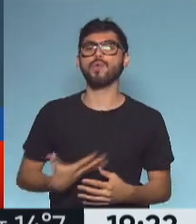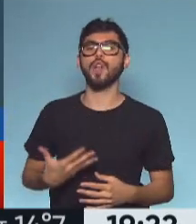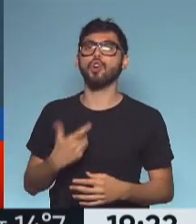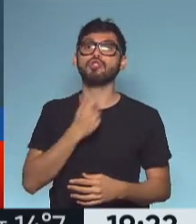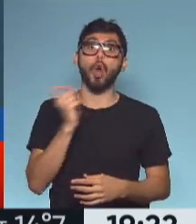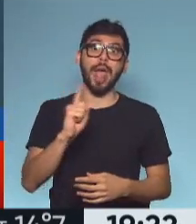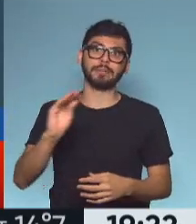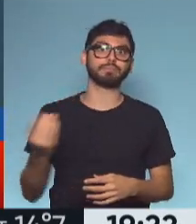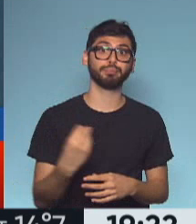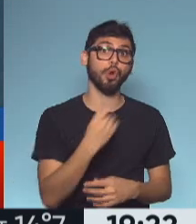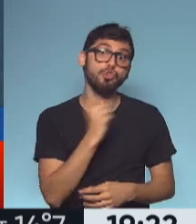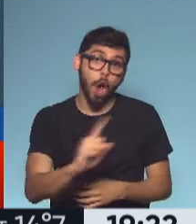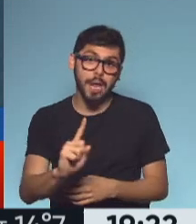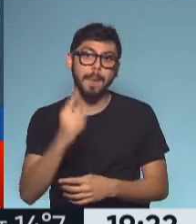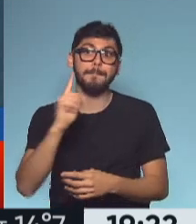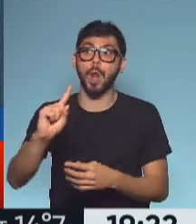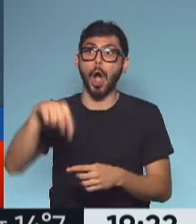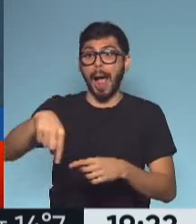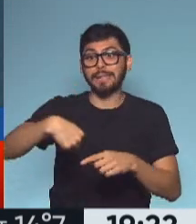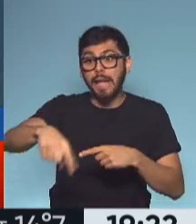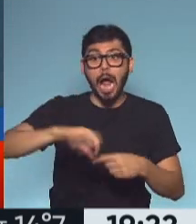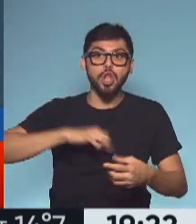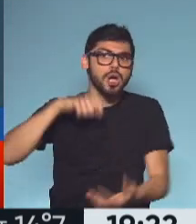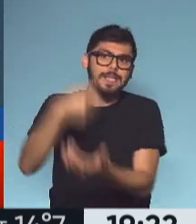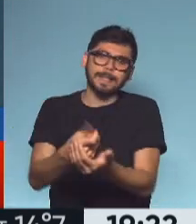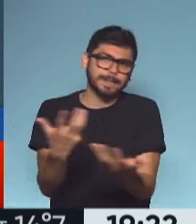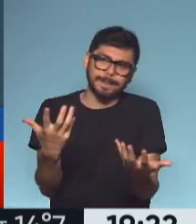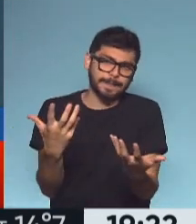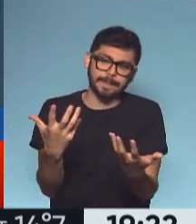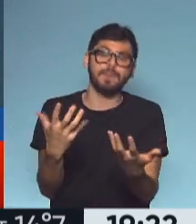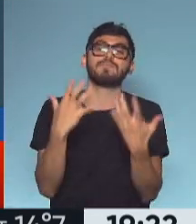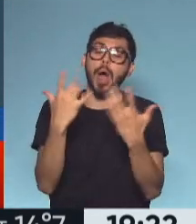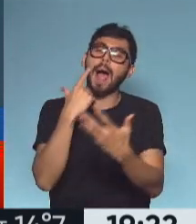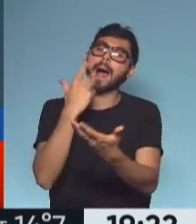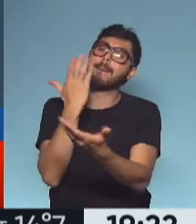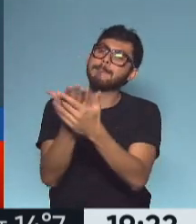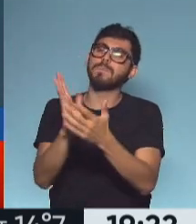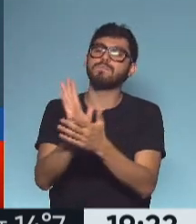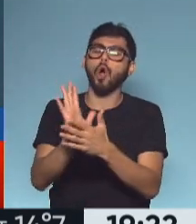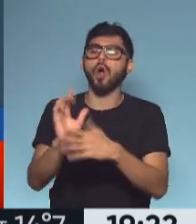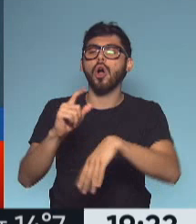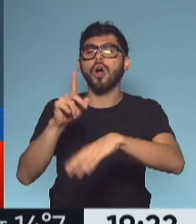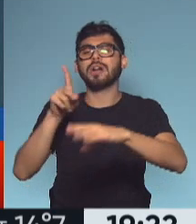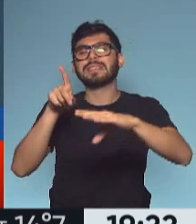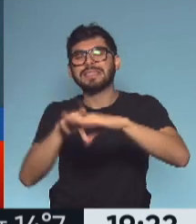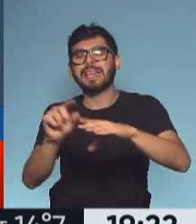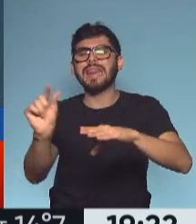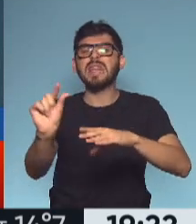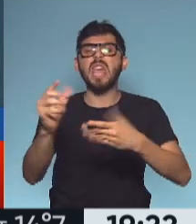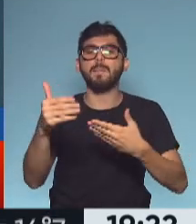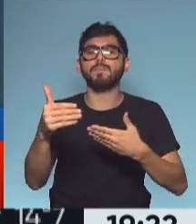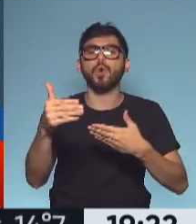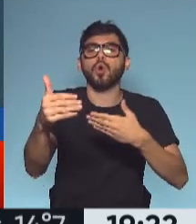entrar en default, pero tampoco pagar este año. Por eso lo que se busca es generar una especie de impasse, si querés, una especie de puente de tiempo en